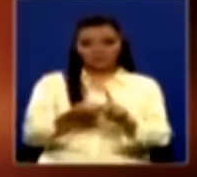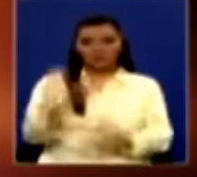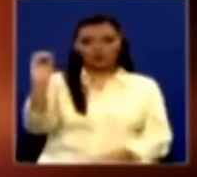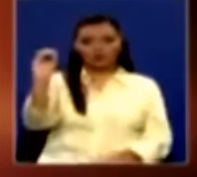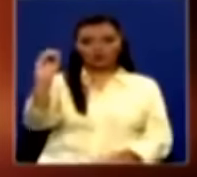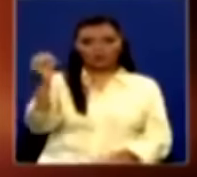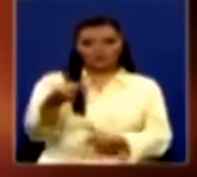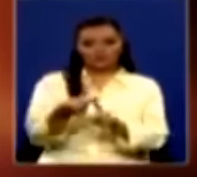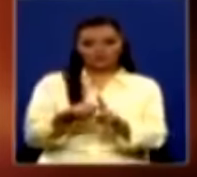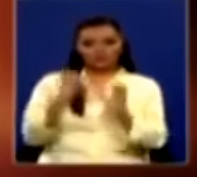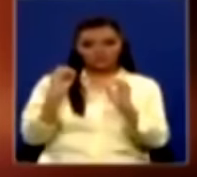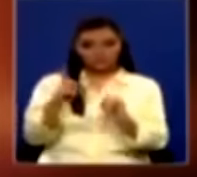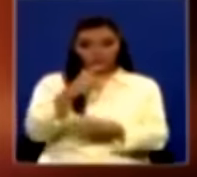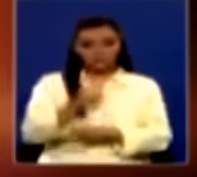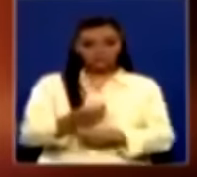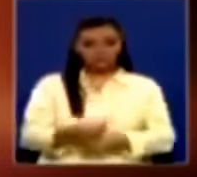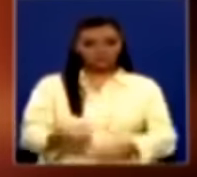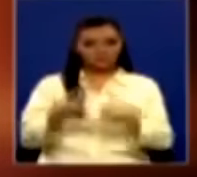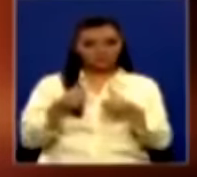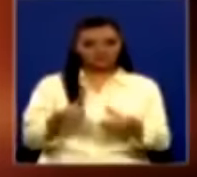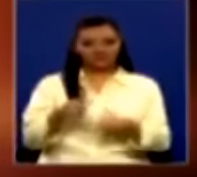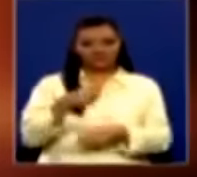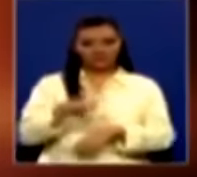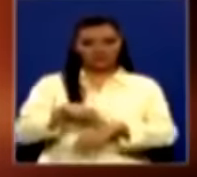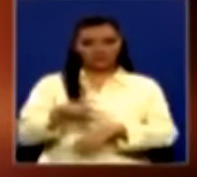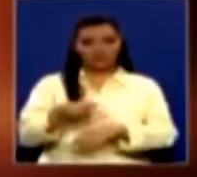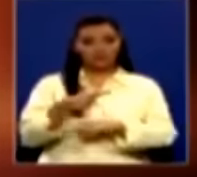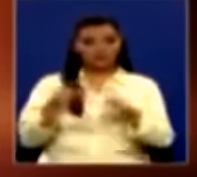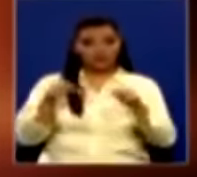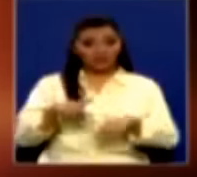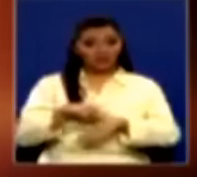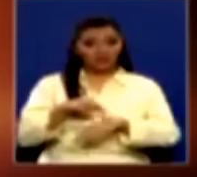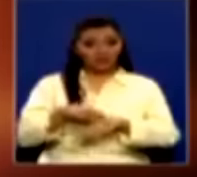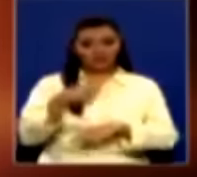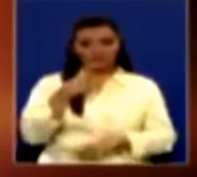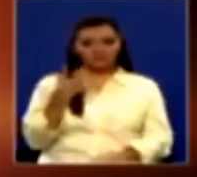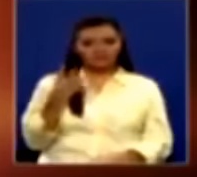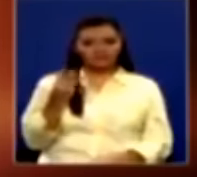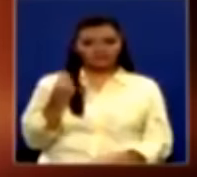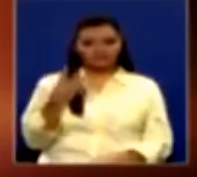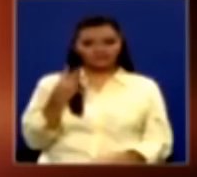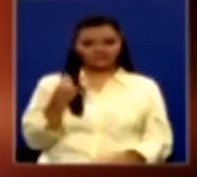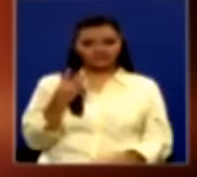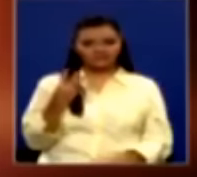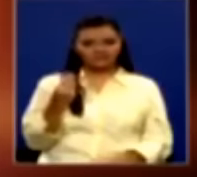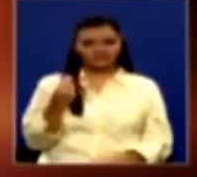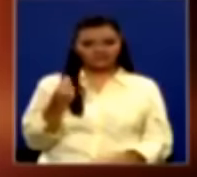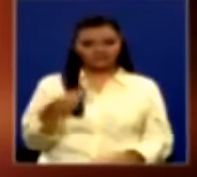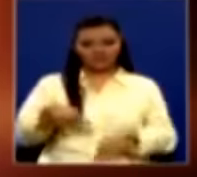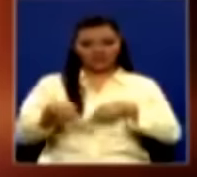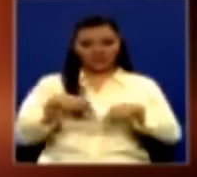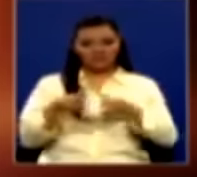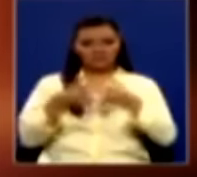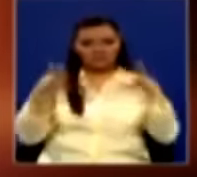y será una obra histórica para Quevedo, porque en estos momentos por Quevedo pasan miles, tal vez decenas de miles, es la carretera más traficada